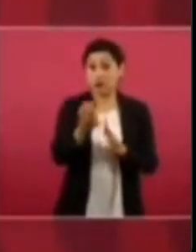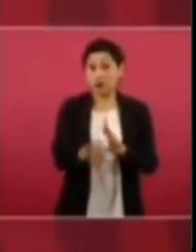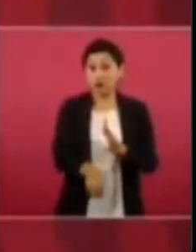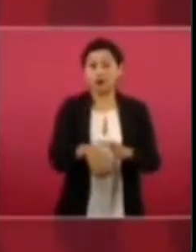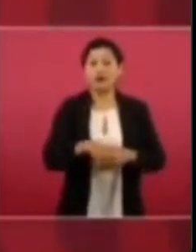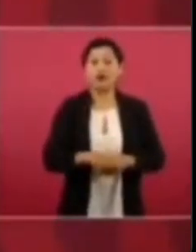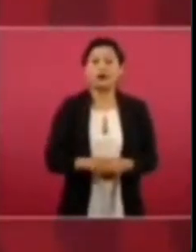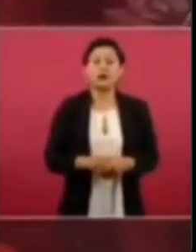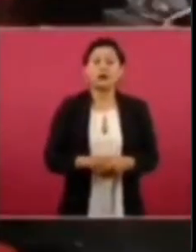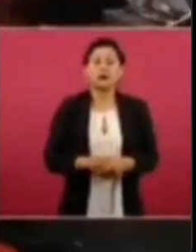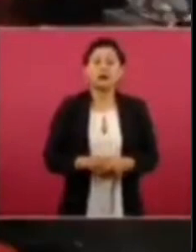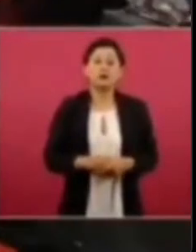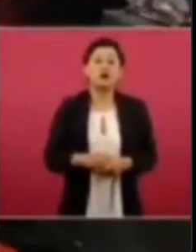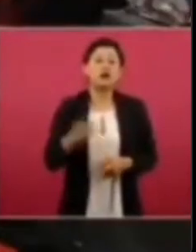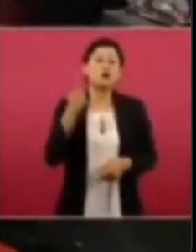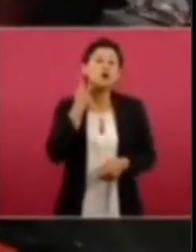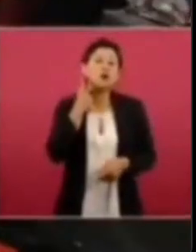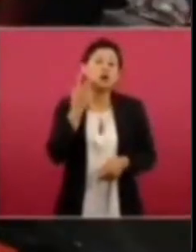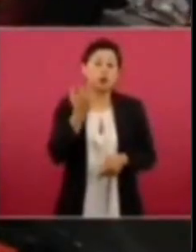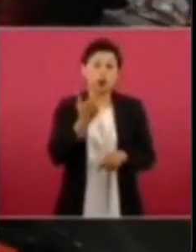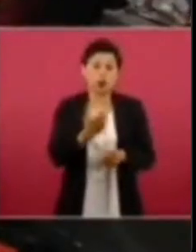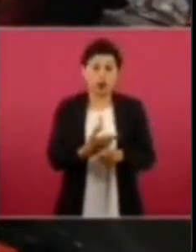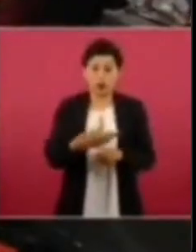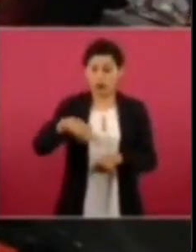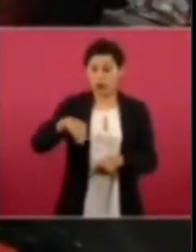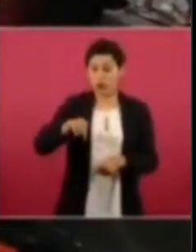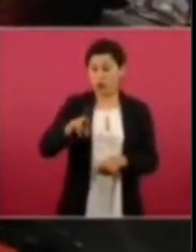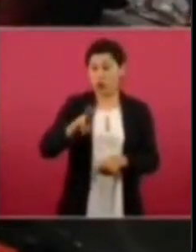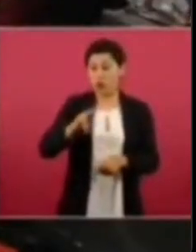el procurador murió cara